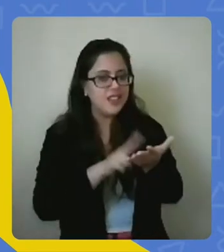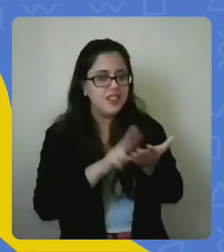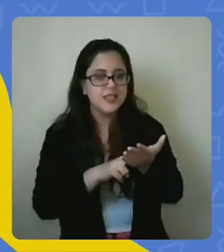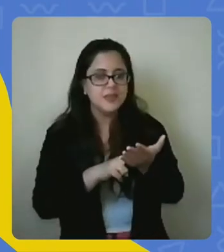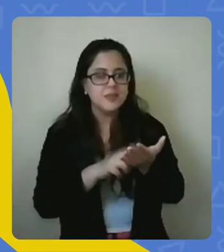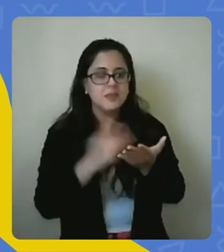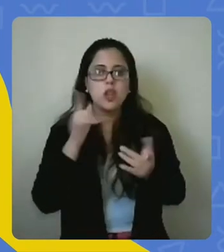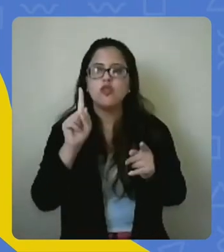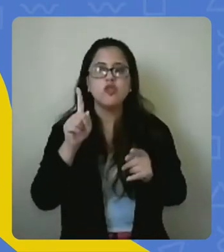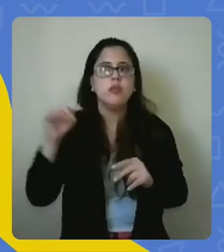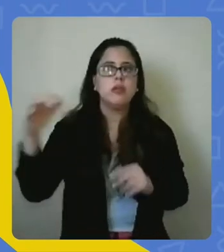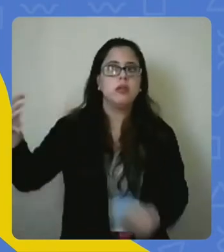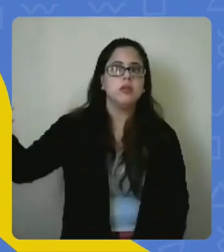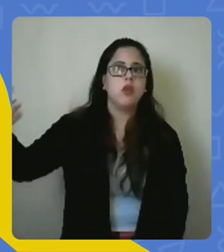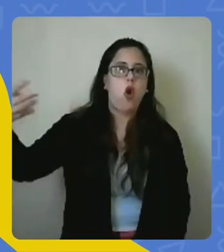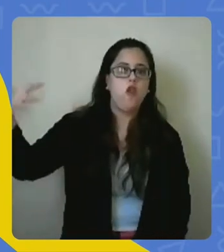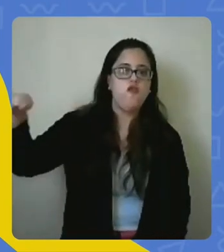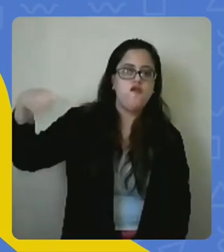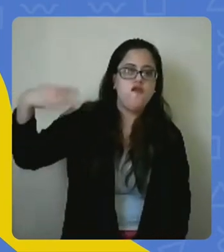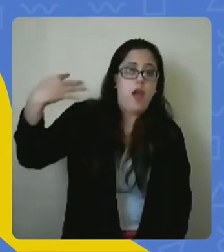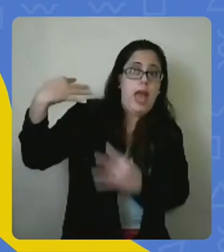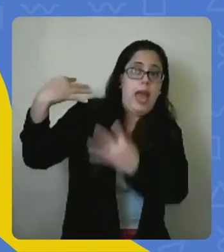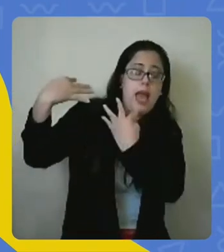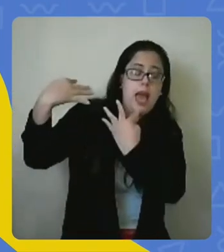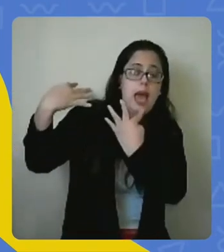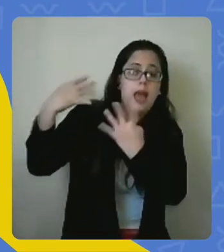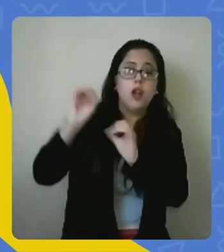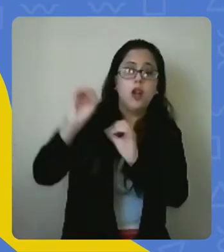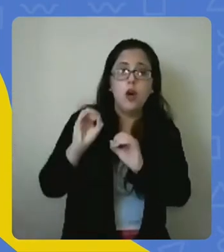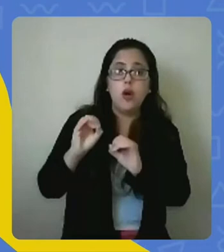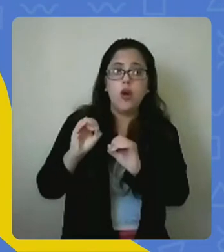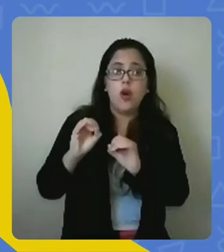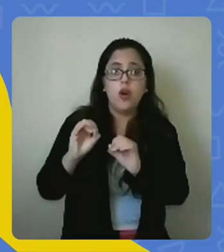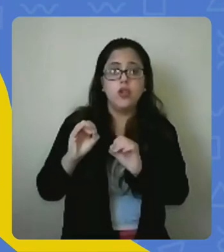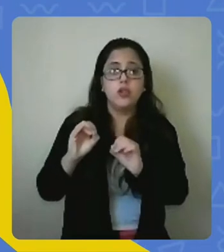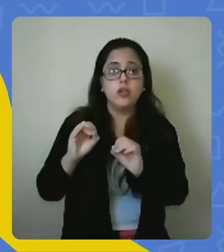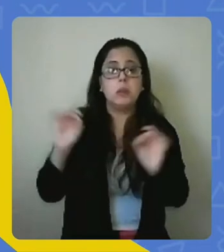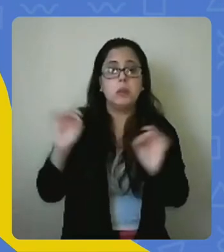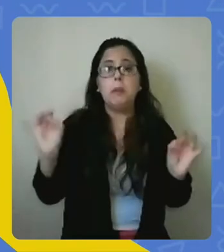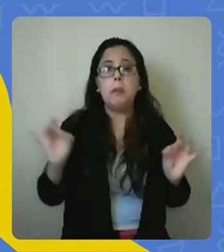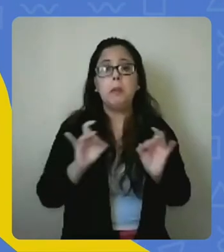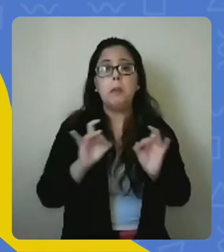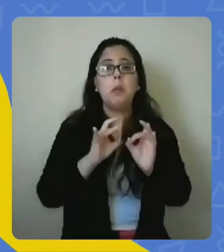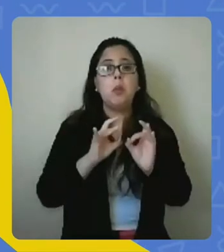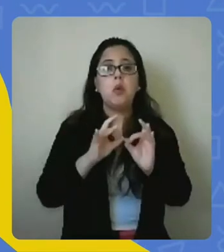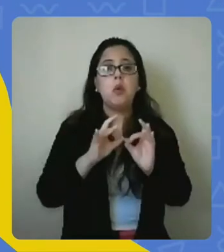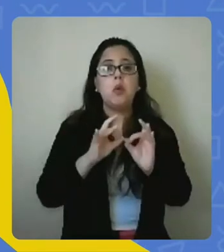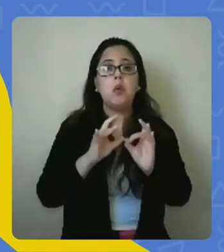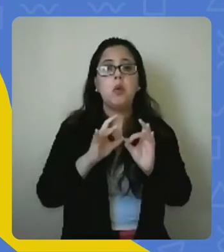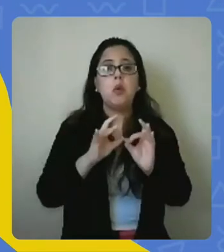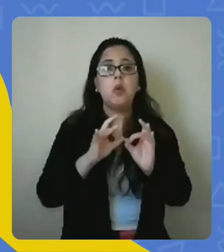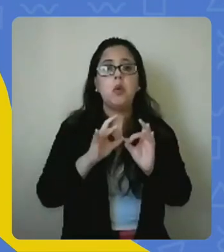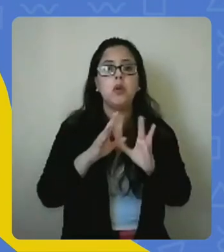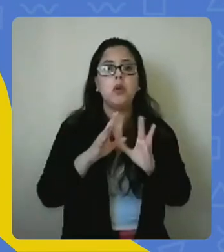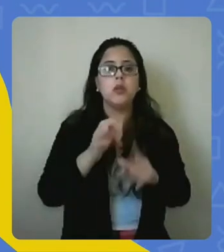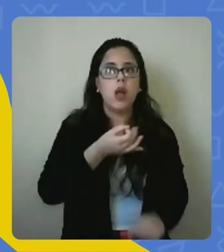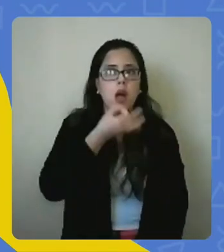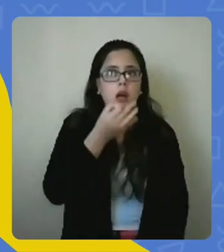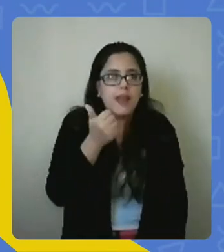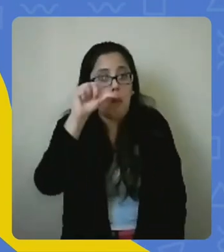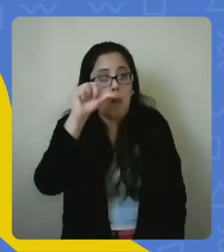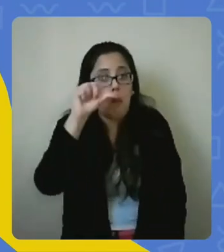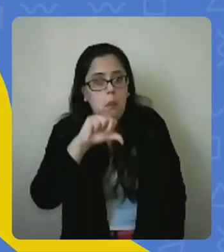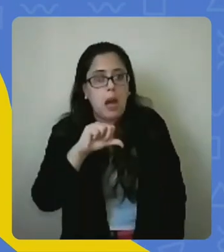sentían observadas, ni sentían que si estaban diciendo bien o mal, ¿no? Como evaluadas.